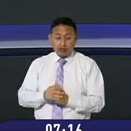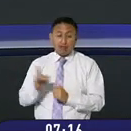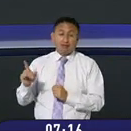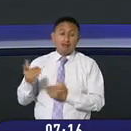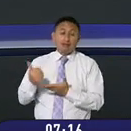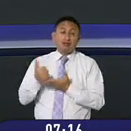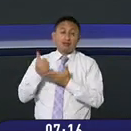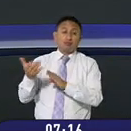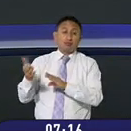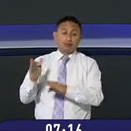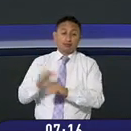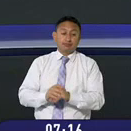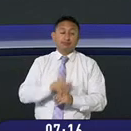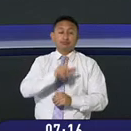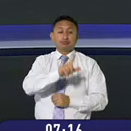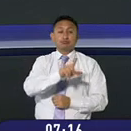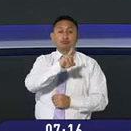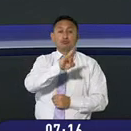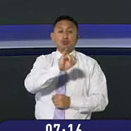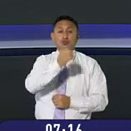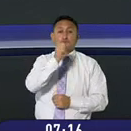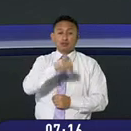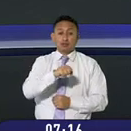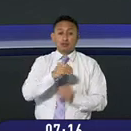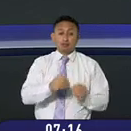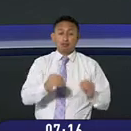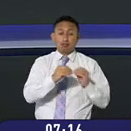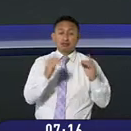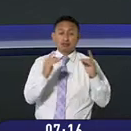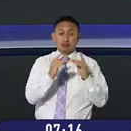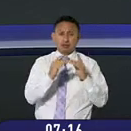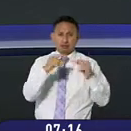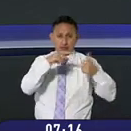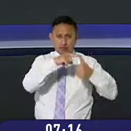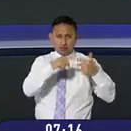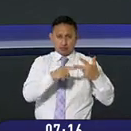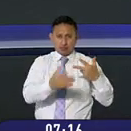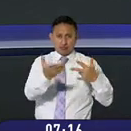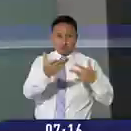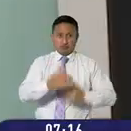Luis Bernaza informó que ampliará su capacidad. Le contamos todo esto.